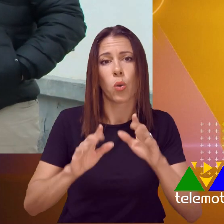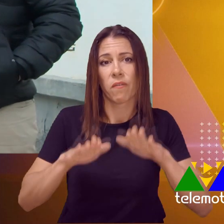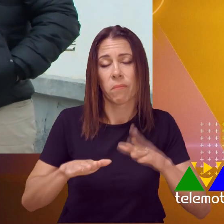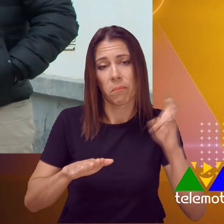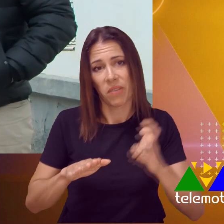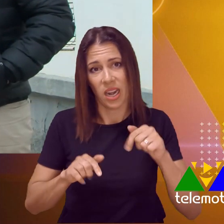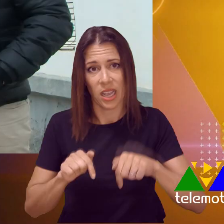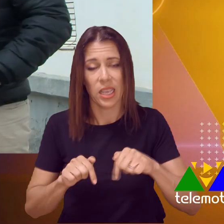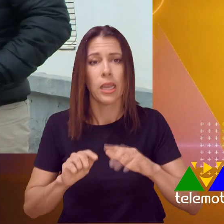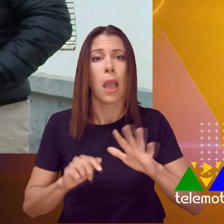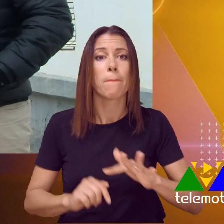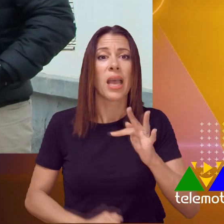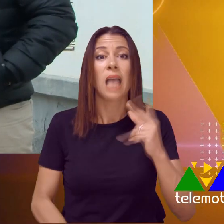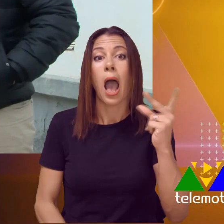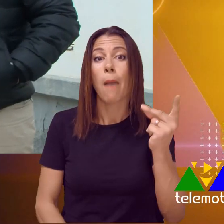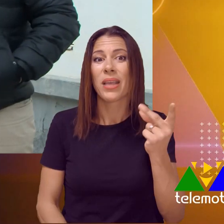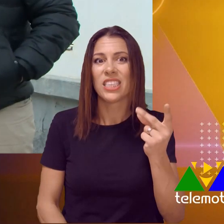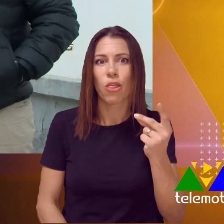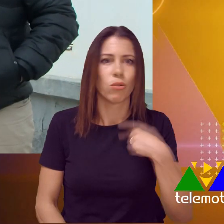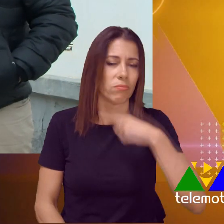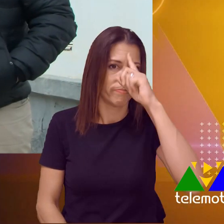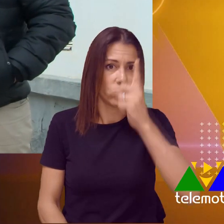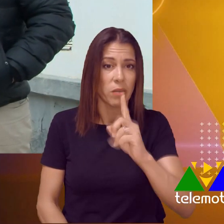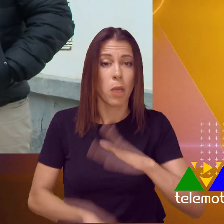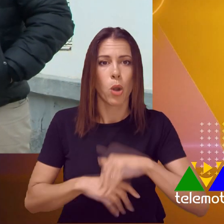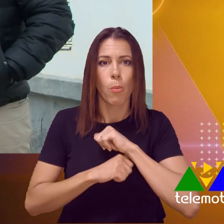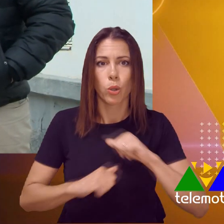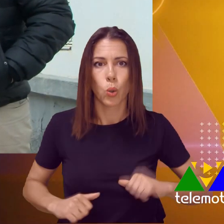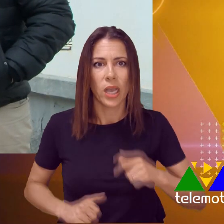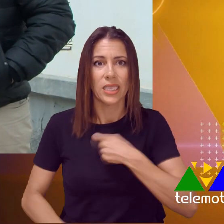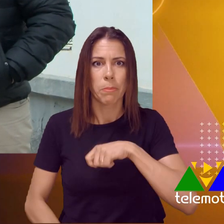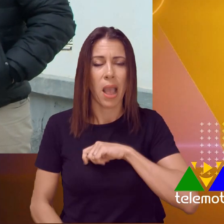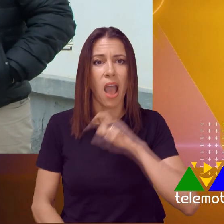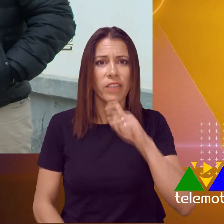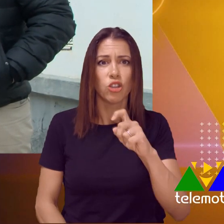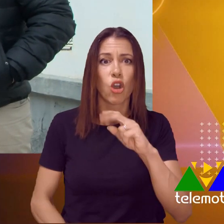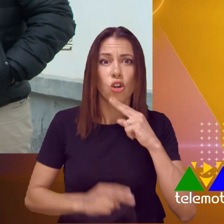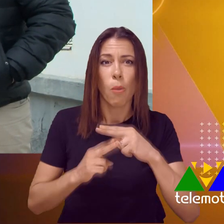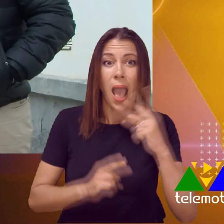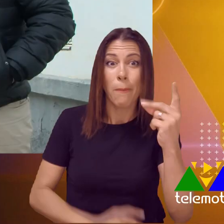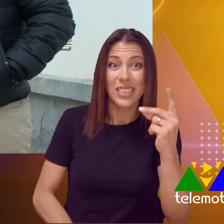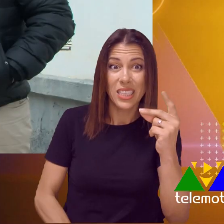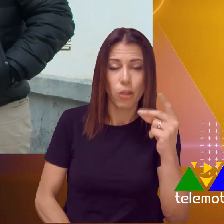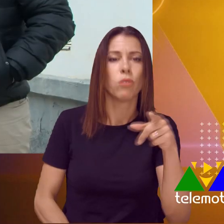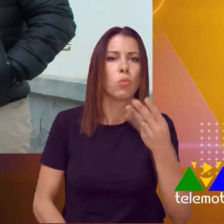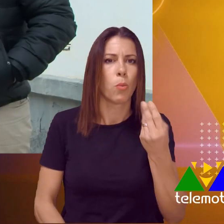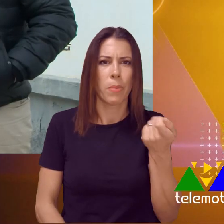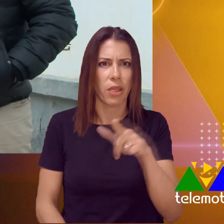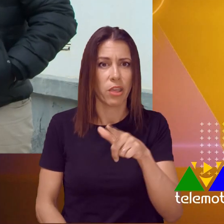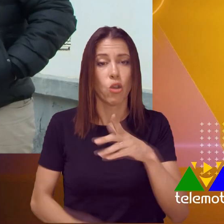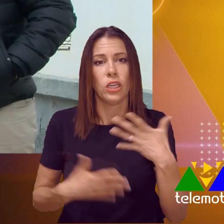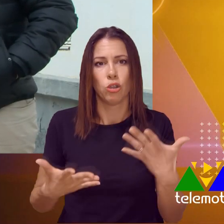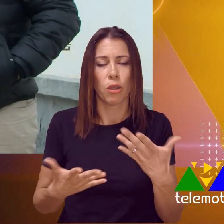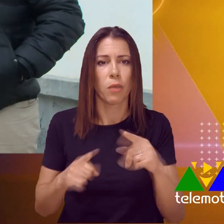aquí. Los apellidos no los podemos saber, porque Portugal y España tienen apellidos muy parecidos, y claro, transformaban sus apellidos